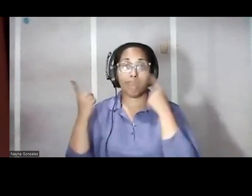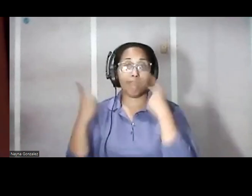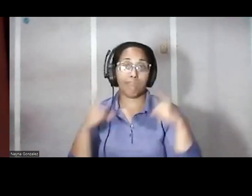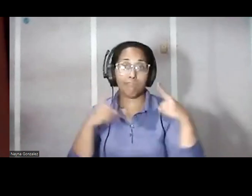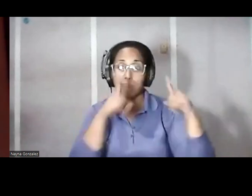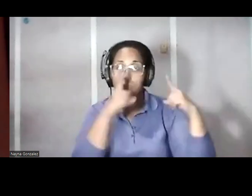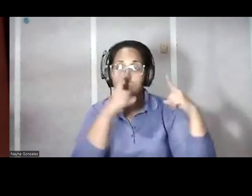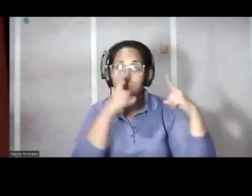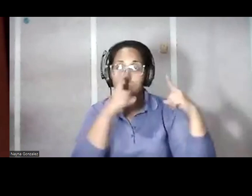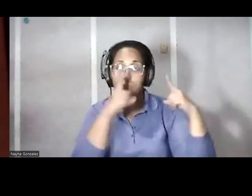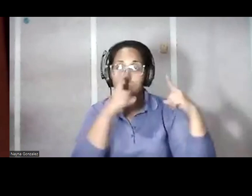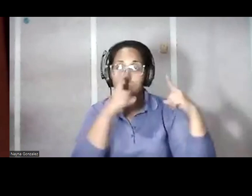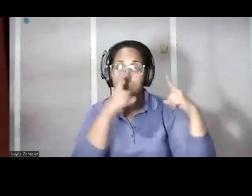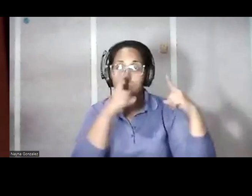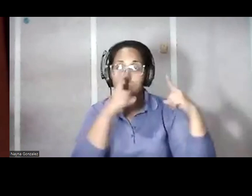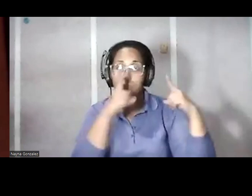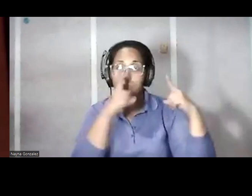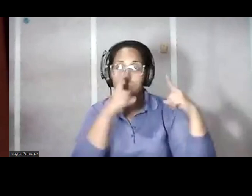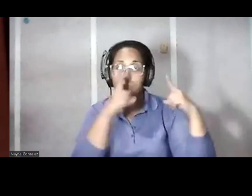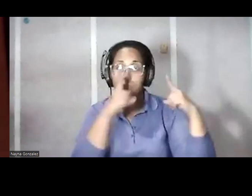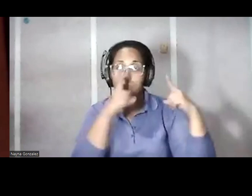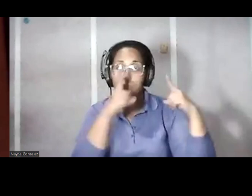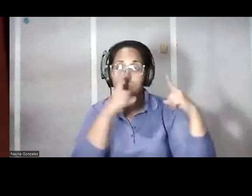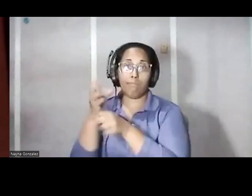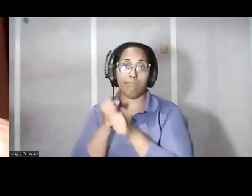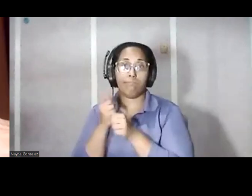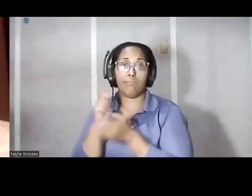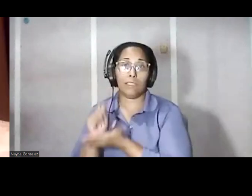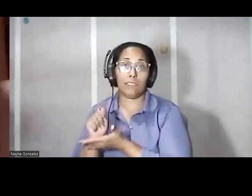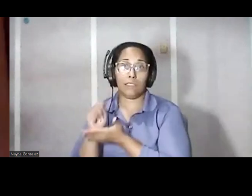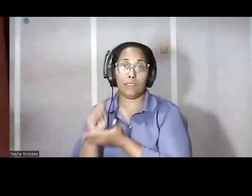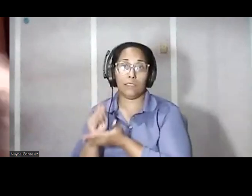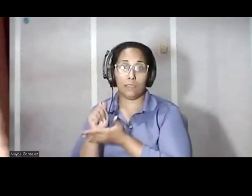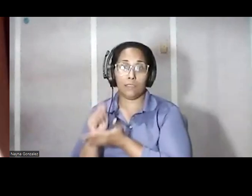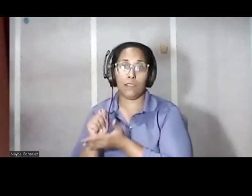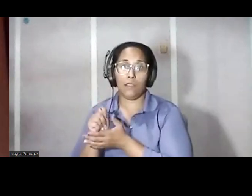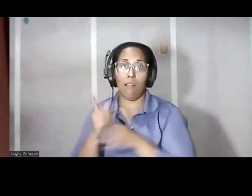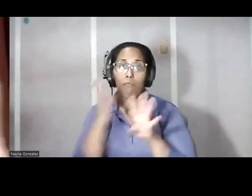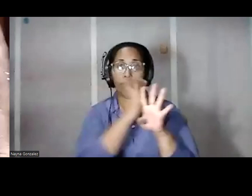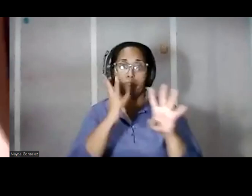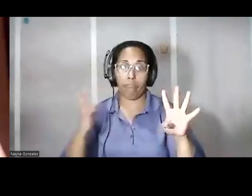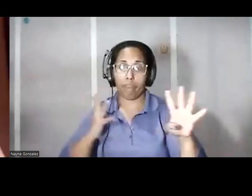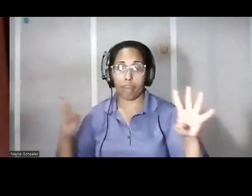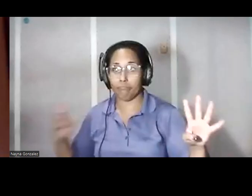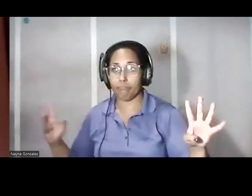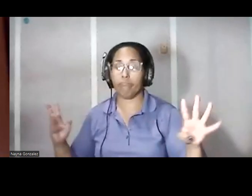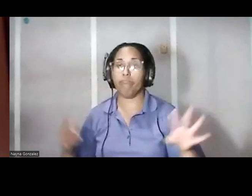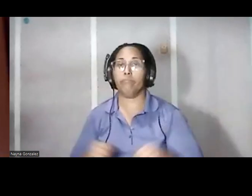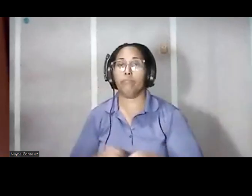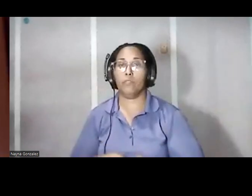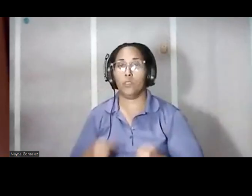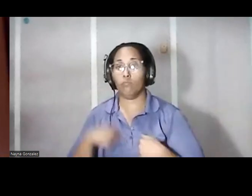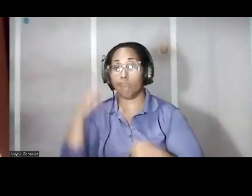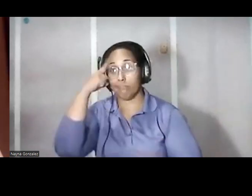ocurre eso. Y se ve cuando van a recibir tratamiento, que lo que hay son filas y montones de gente,